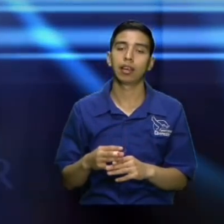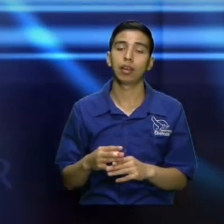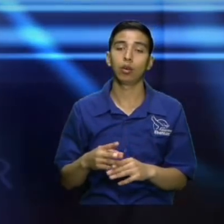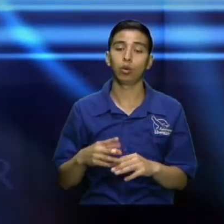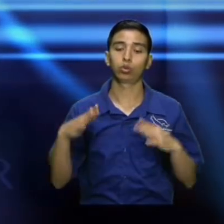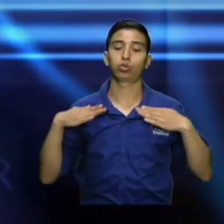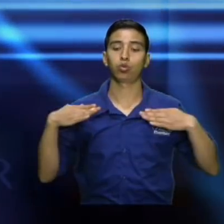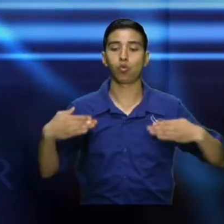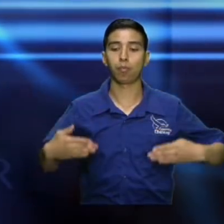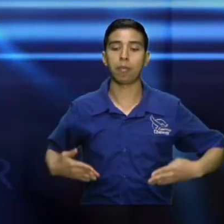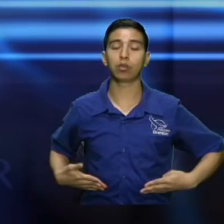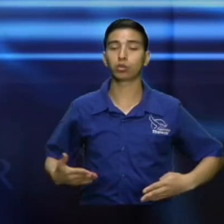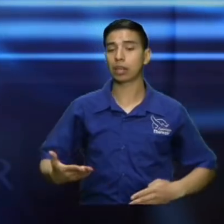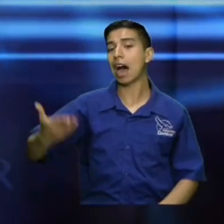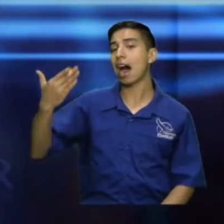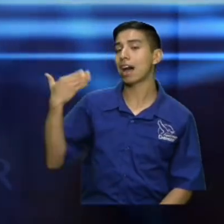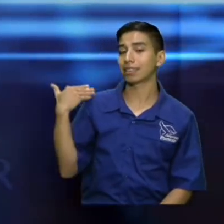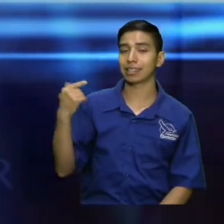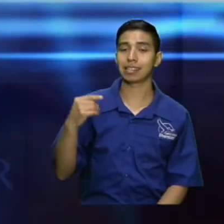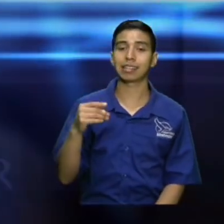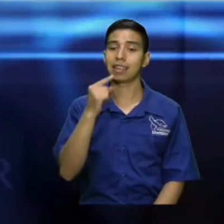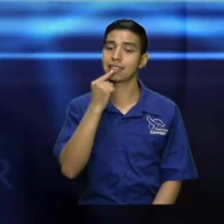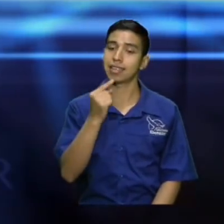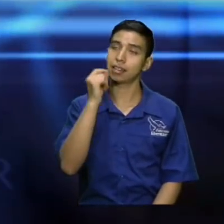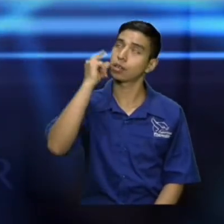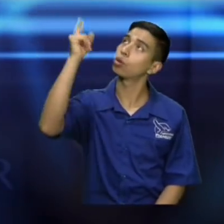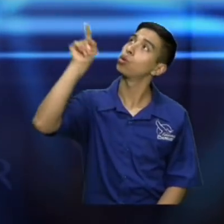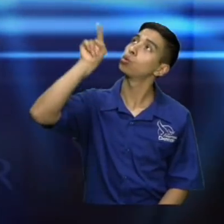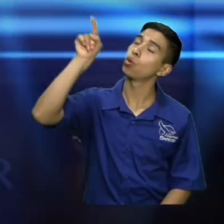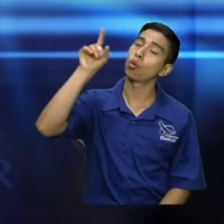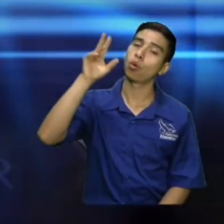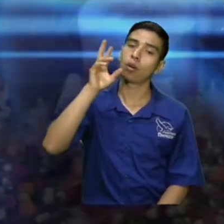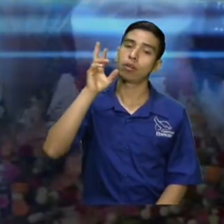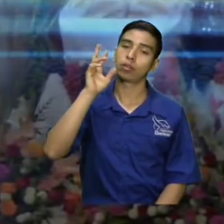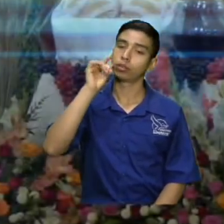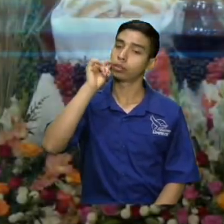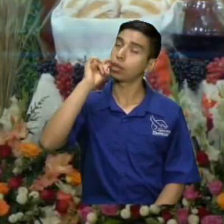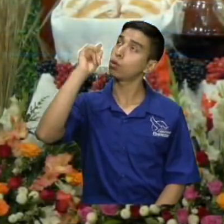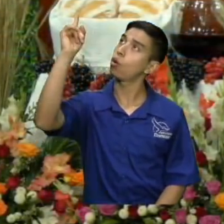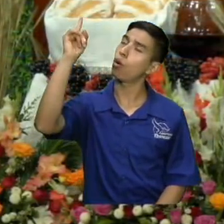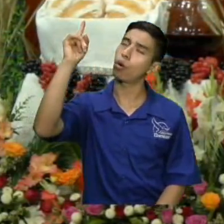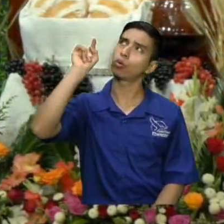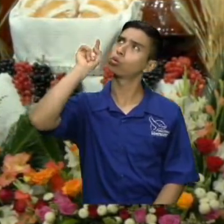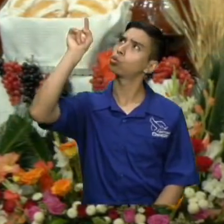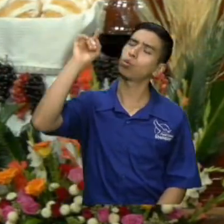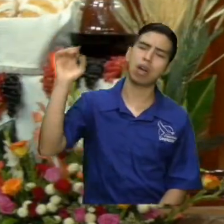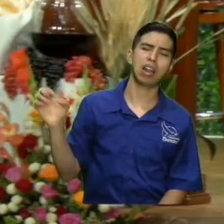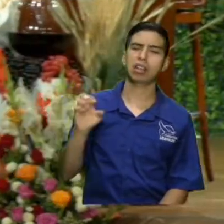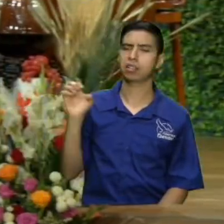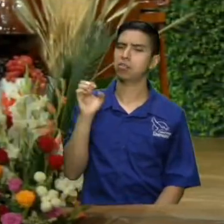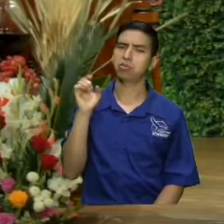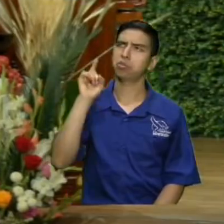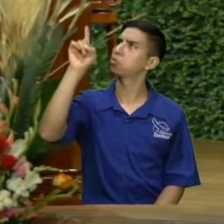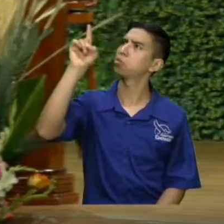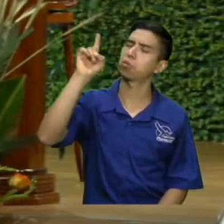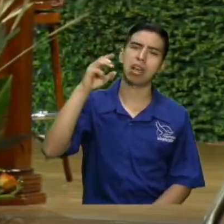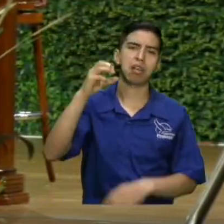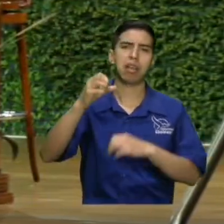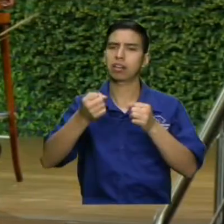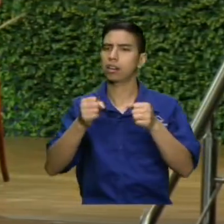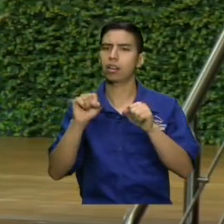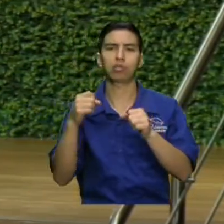Señor, tú eres el eterno, tú eres el nombre que sobre todo, no, todo lo que usted quiera.